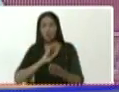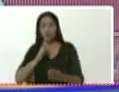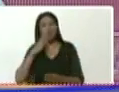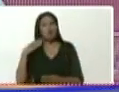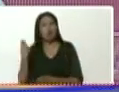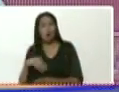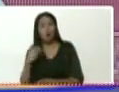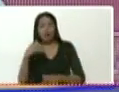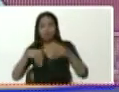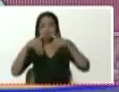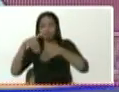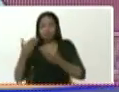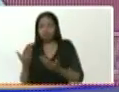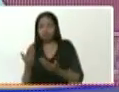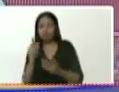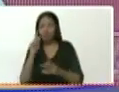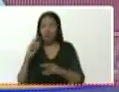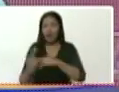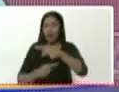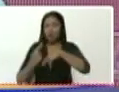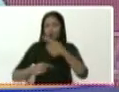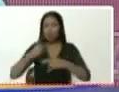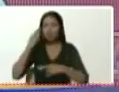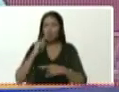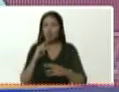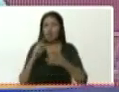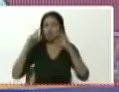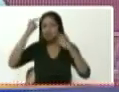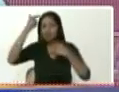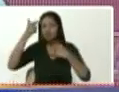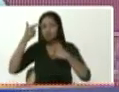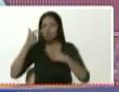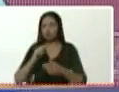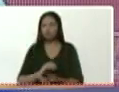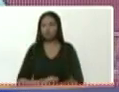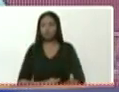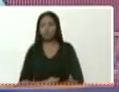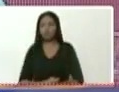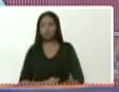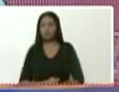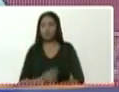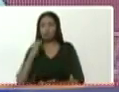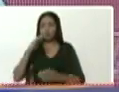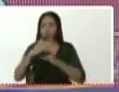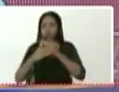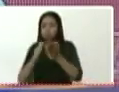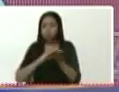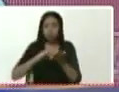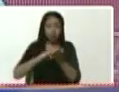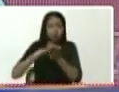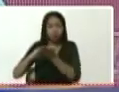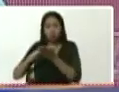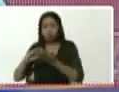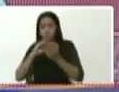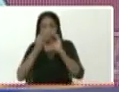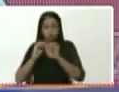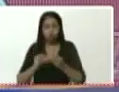jóvenes, la revolución bolivariana, el chavismo, ha ido renovando su liderazgo siempre,